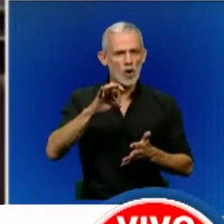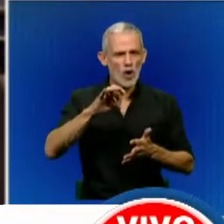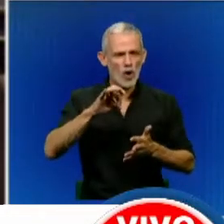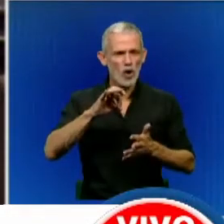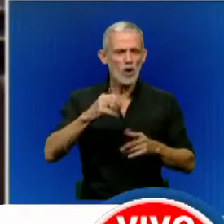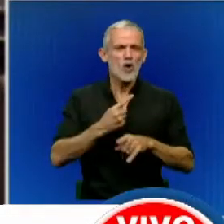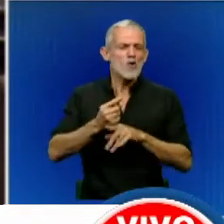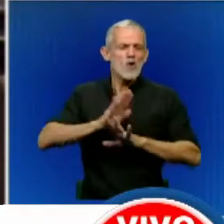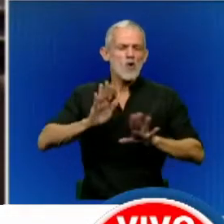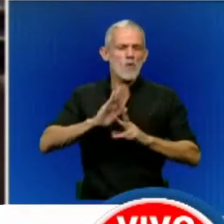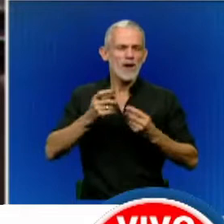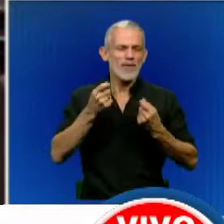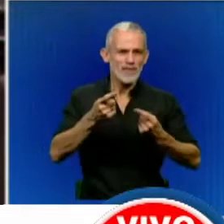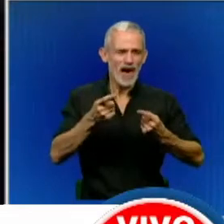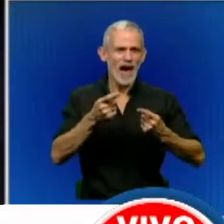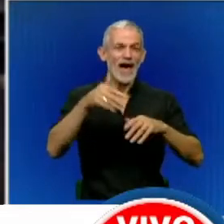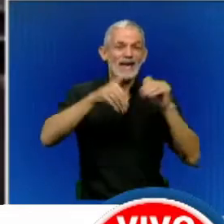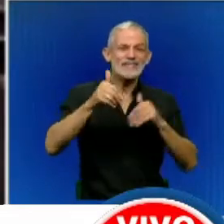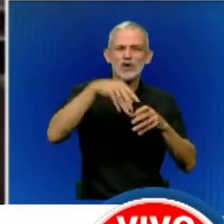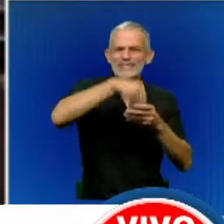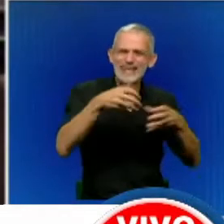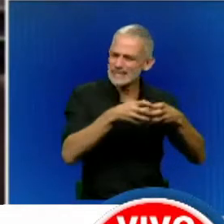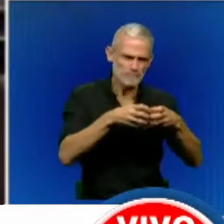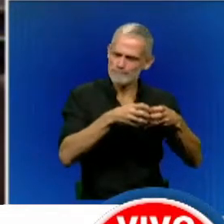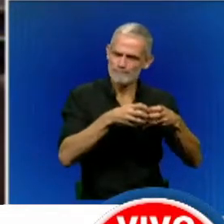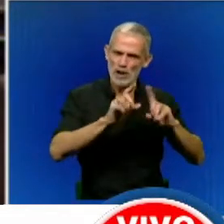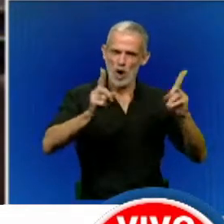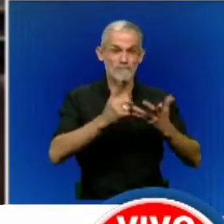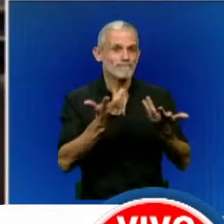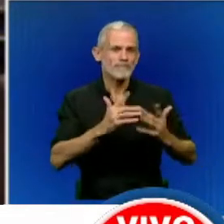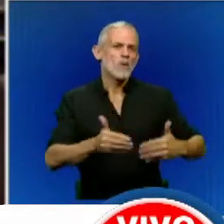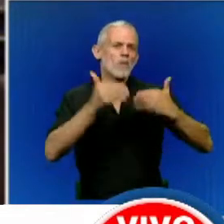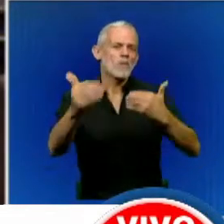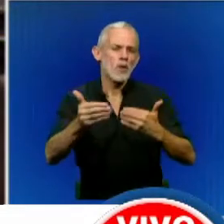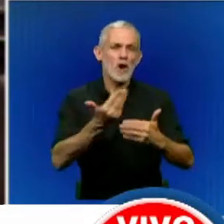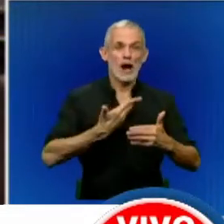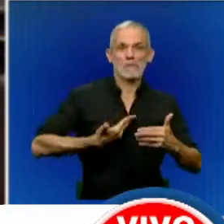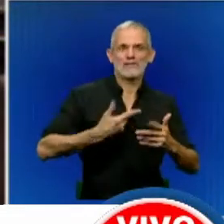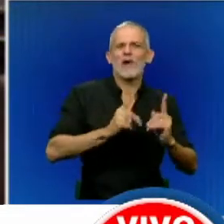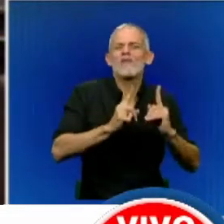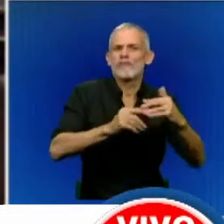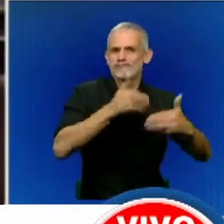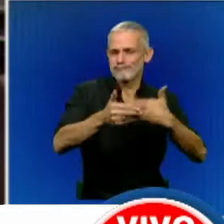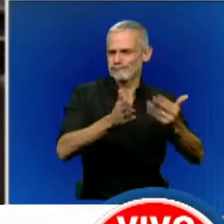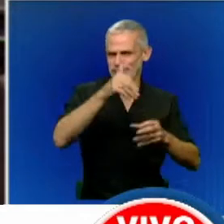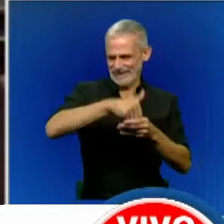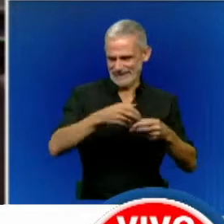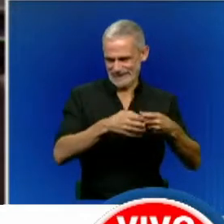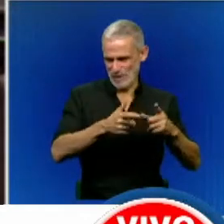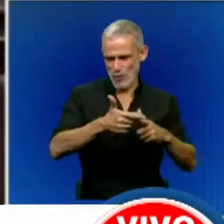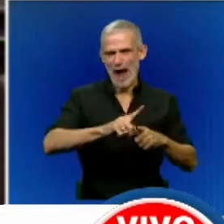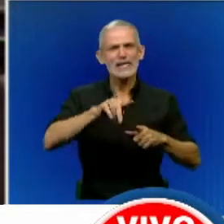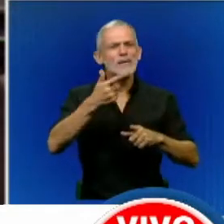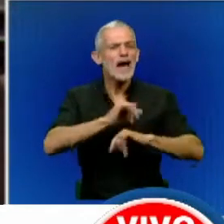imposibilidad eventual de realizar elecciones internas y en ese caso prorrogar los mandatos, la imposibilidad de